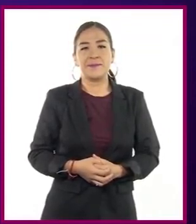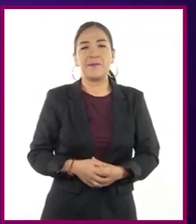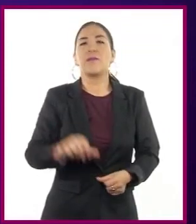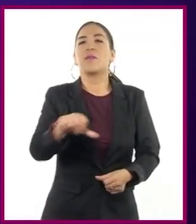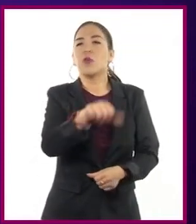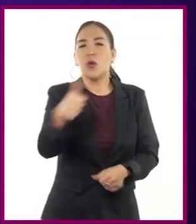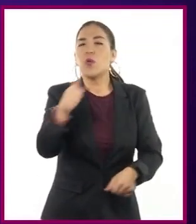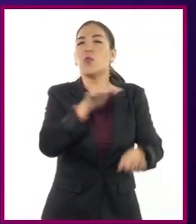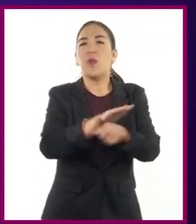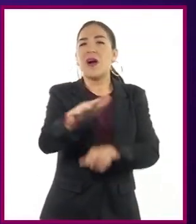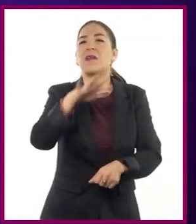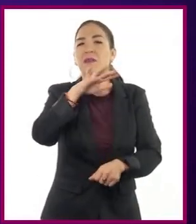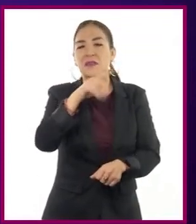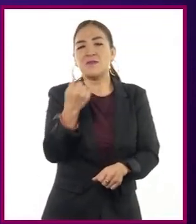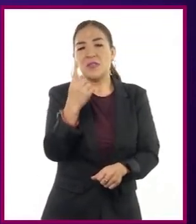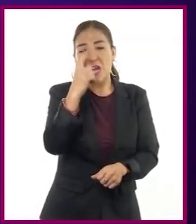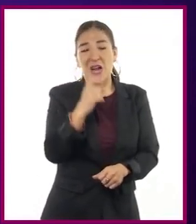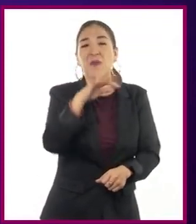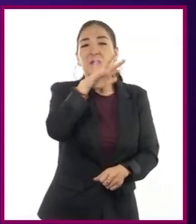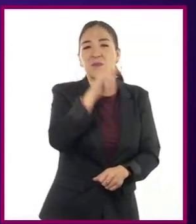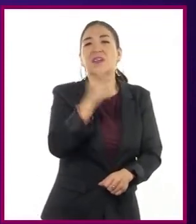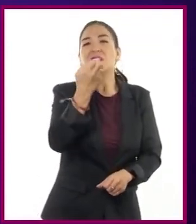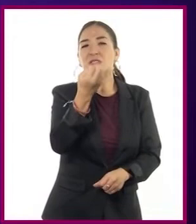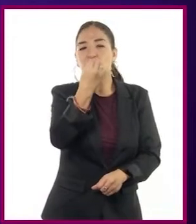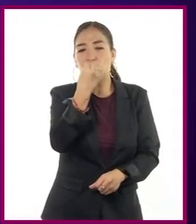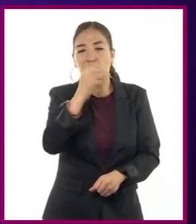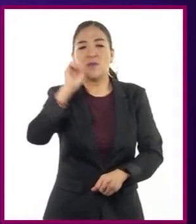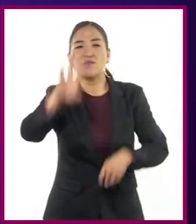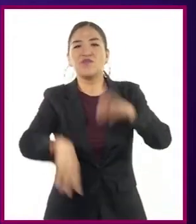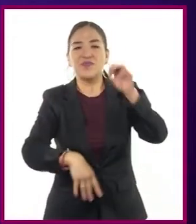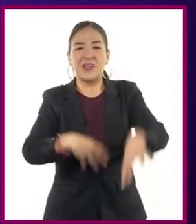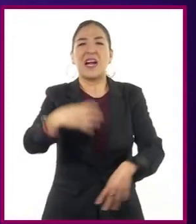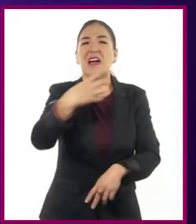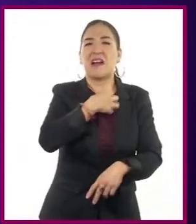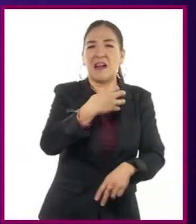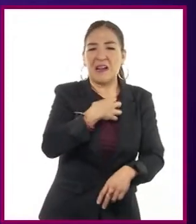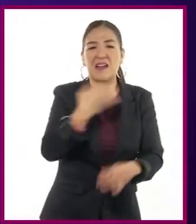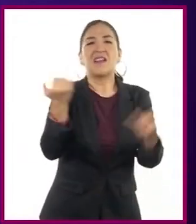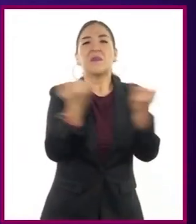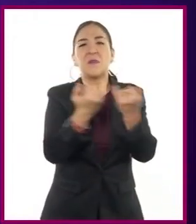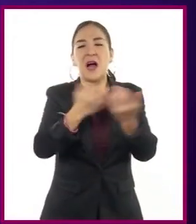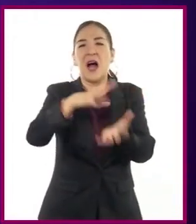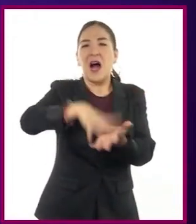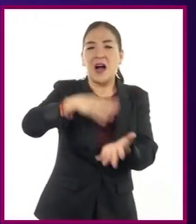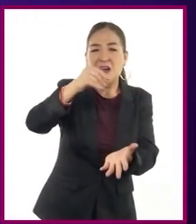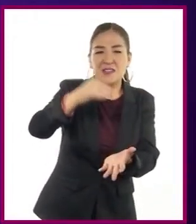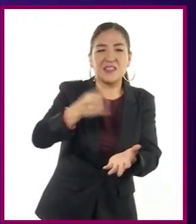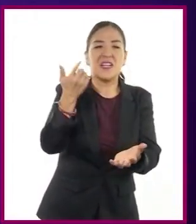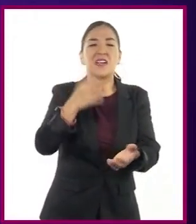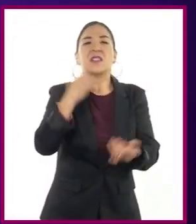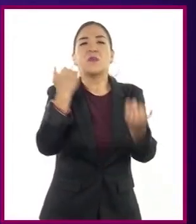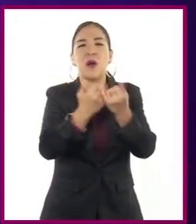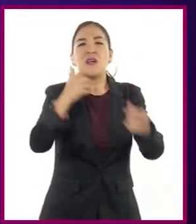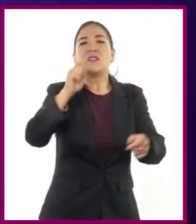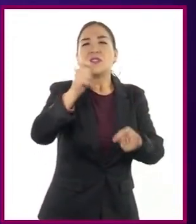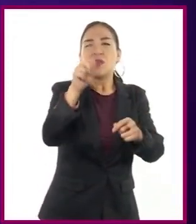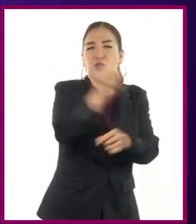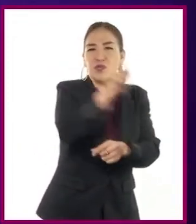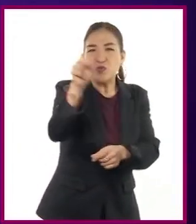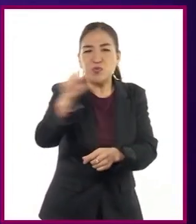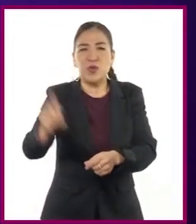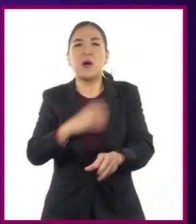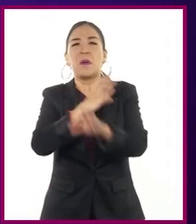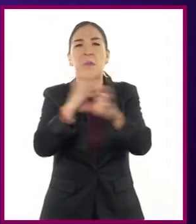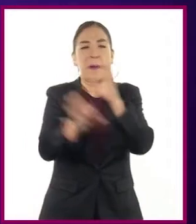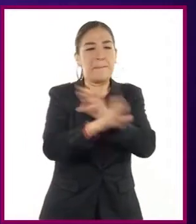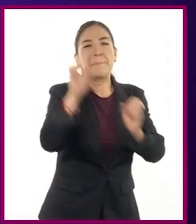Otros contaminantes del agua son los residuos de alimentos, estiércol, arenas y arcillas, además de los plaguicidas e